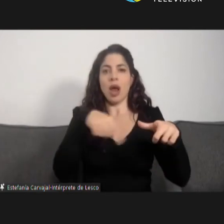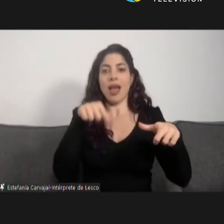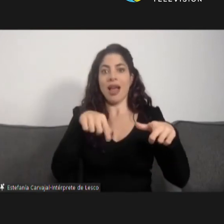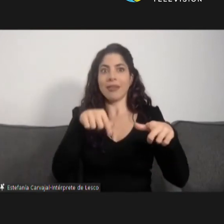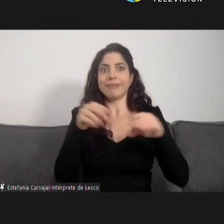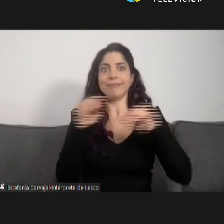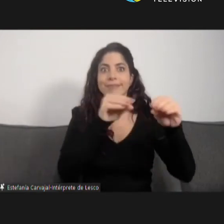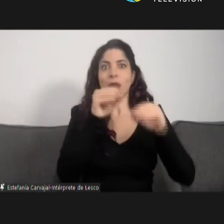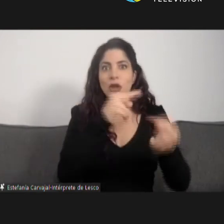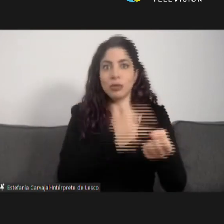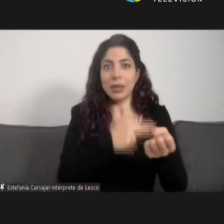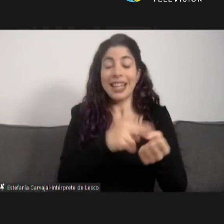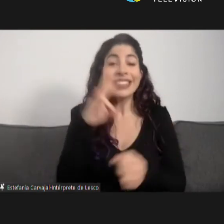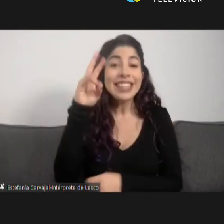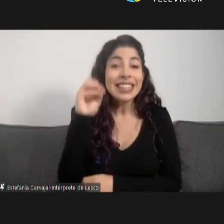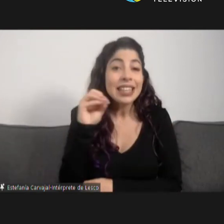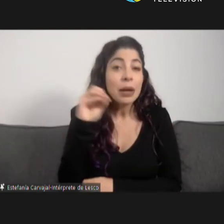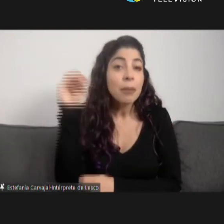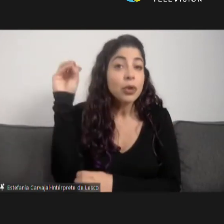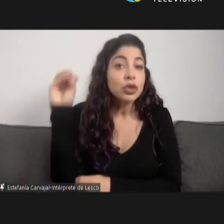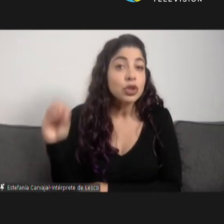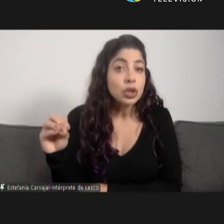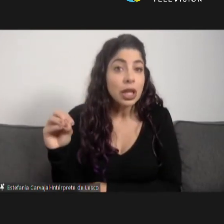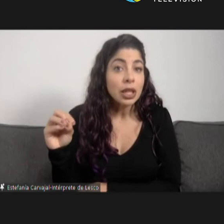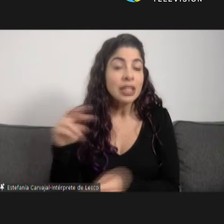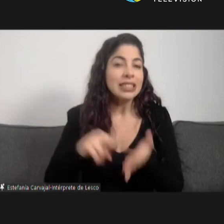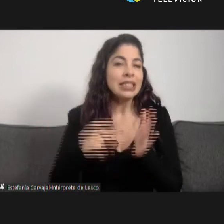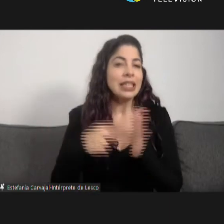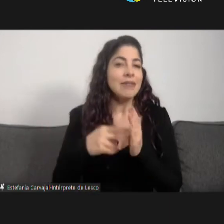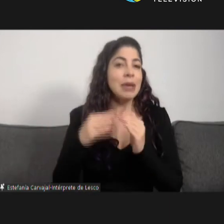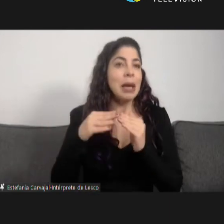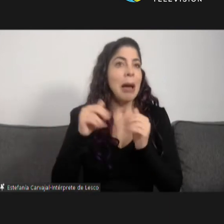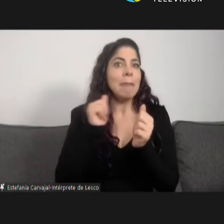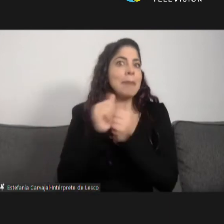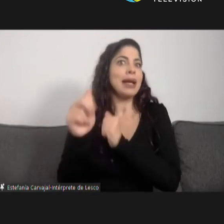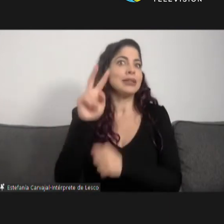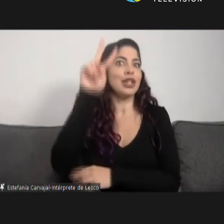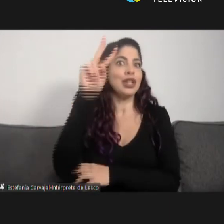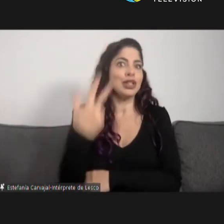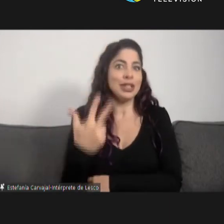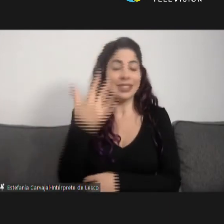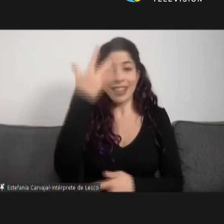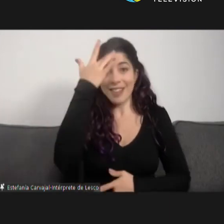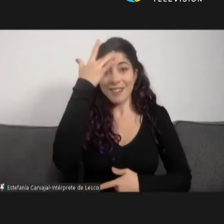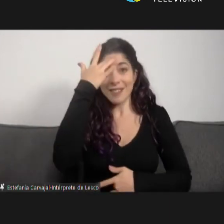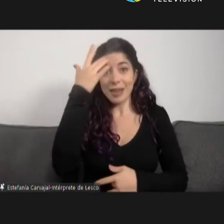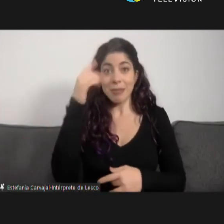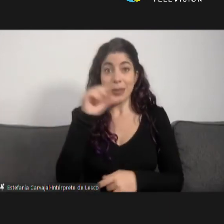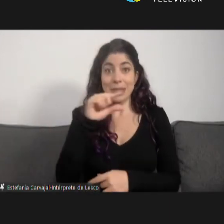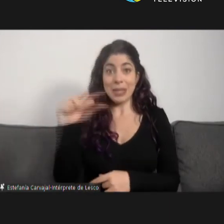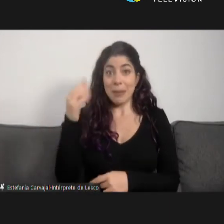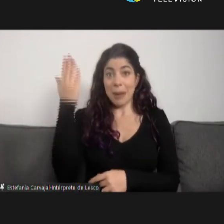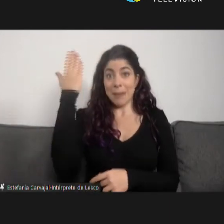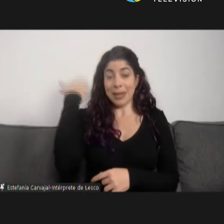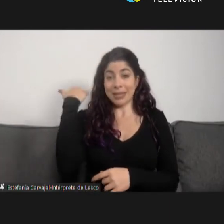El 70% aproximadamente, más de 2/3 de los casos que se registraron la semana anterior de los